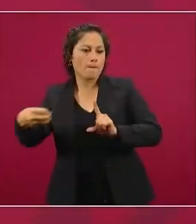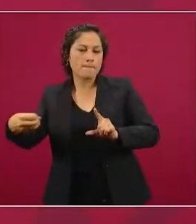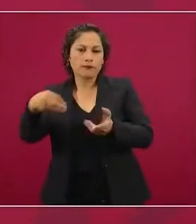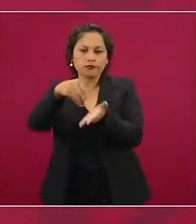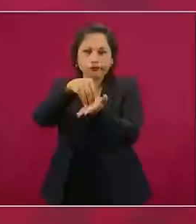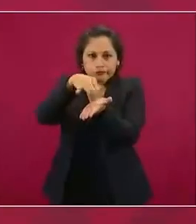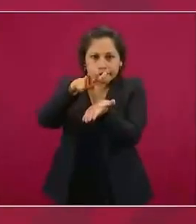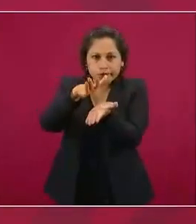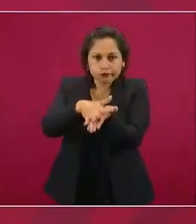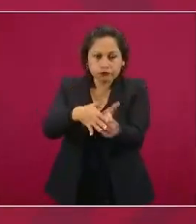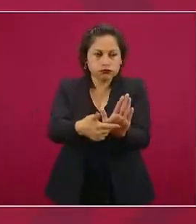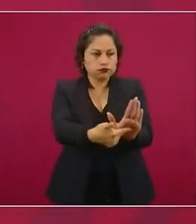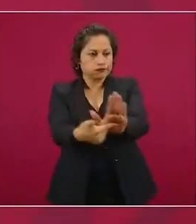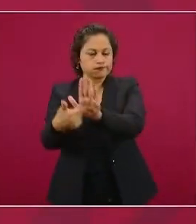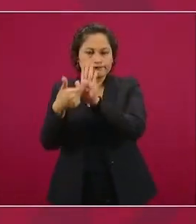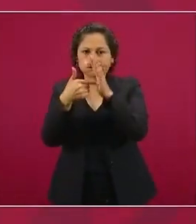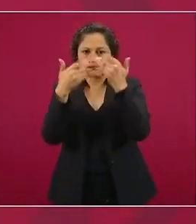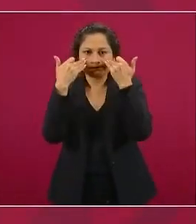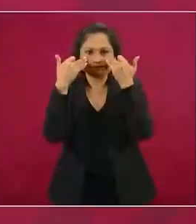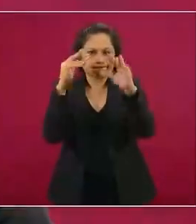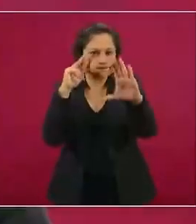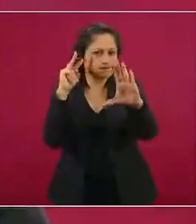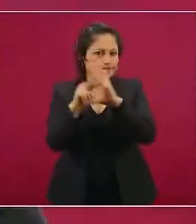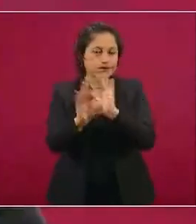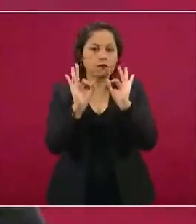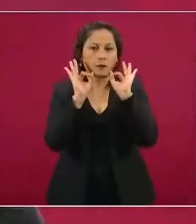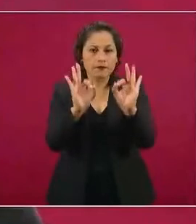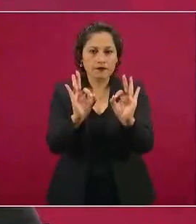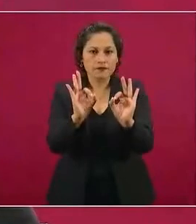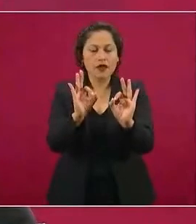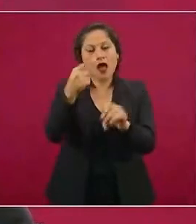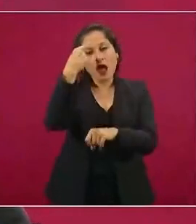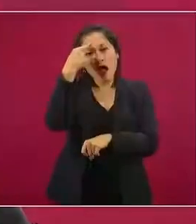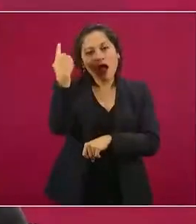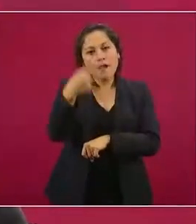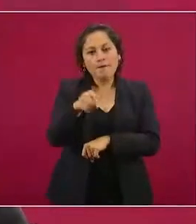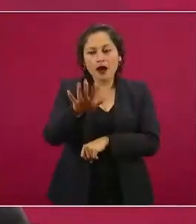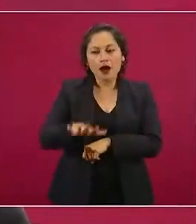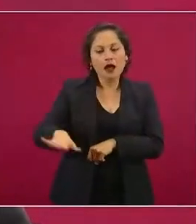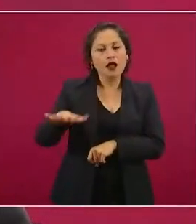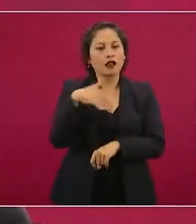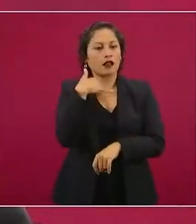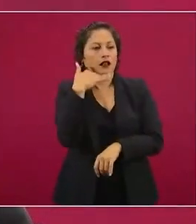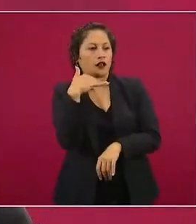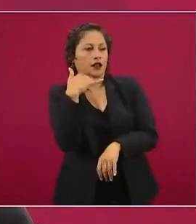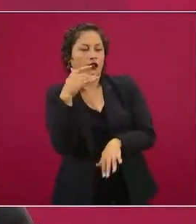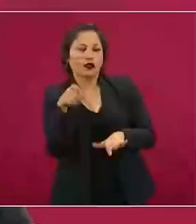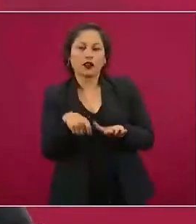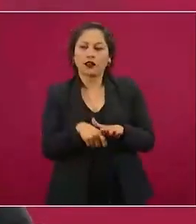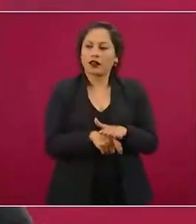evitar la corrupción, que estos fondos no se manejen de manera discrecional